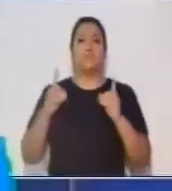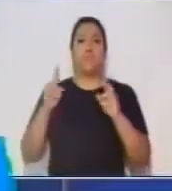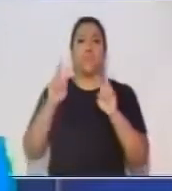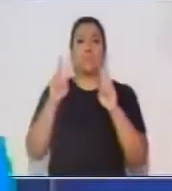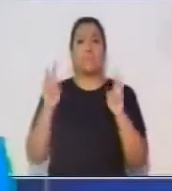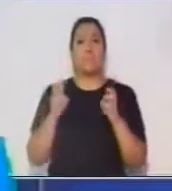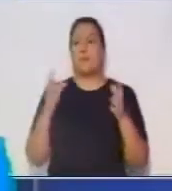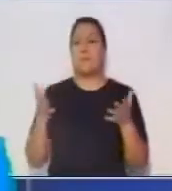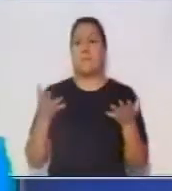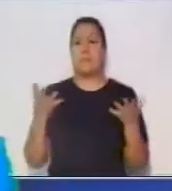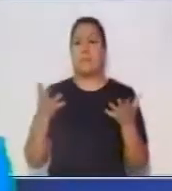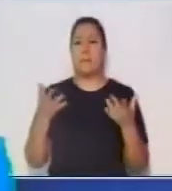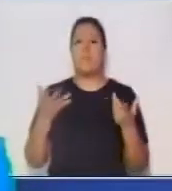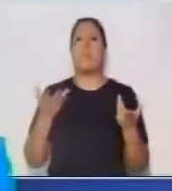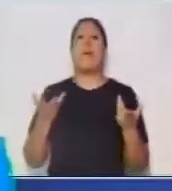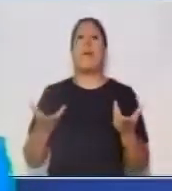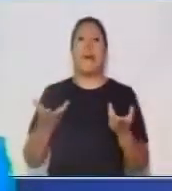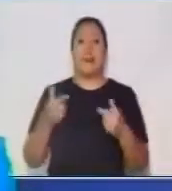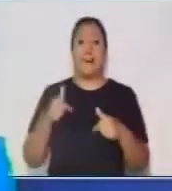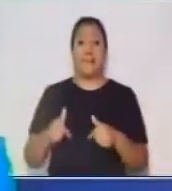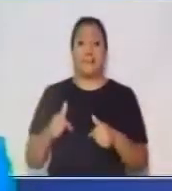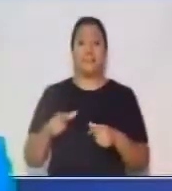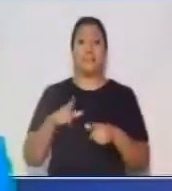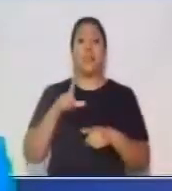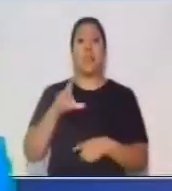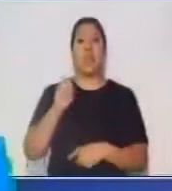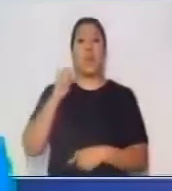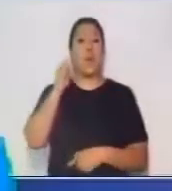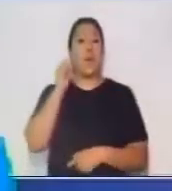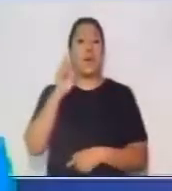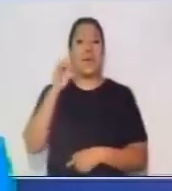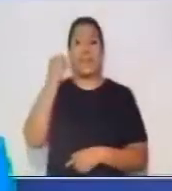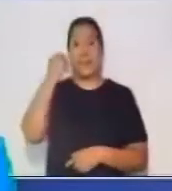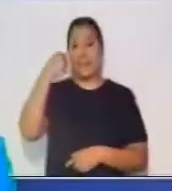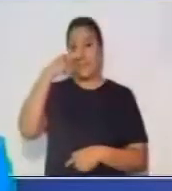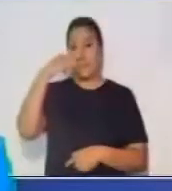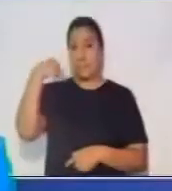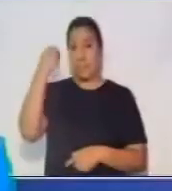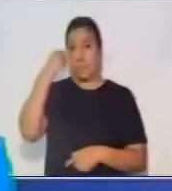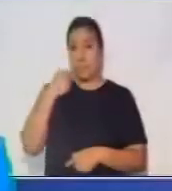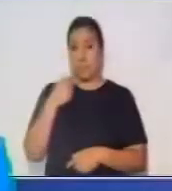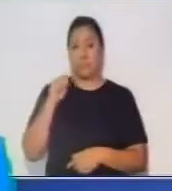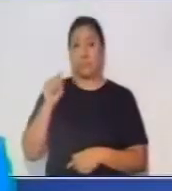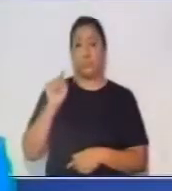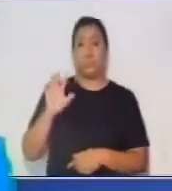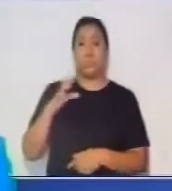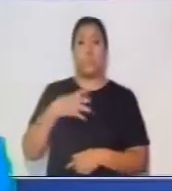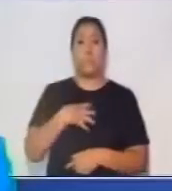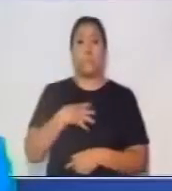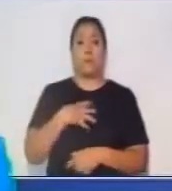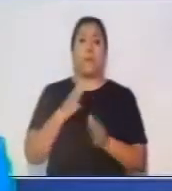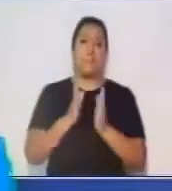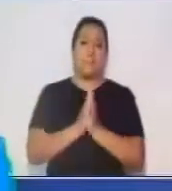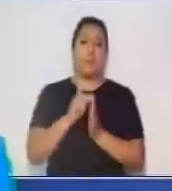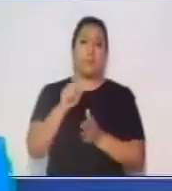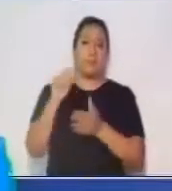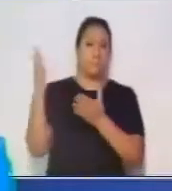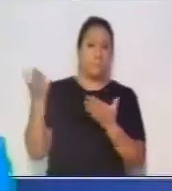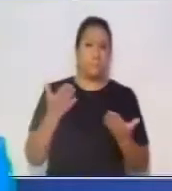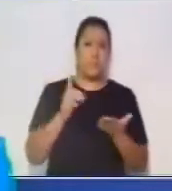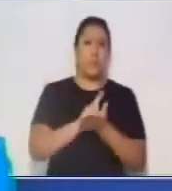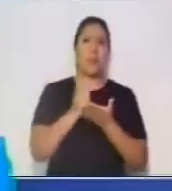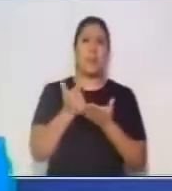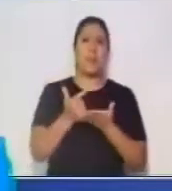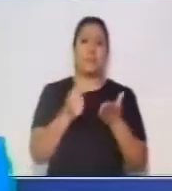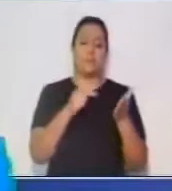sintonía con lo natural. Llega a Guatemala, nuevo sábile con sábila y aceite de argán, oro líquido para tu cabello. En 5 minutos al